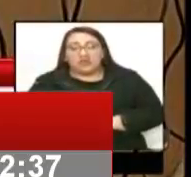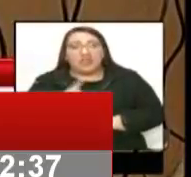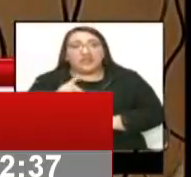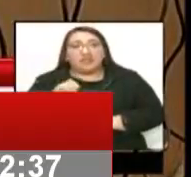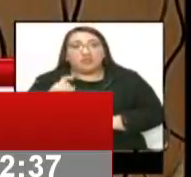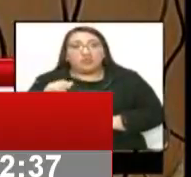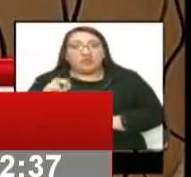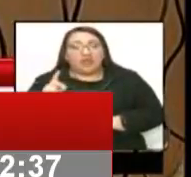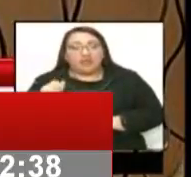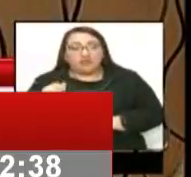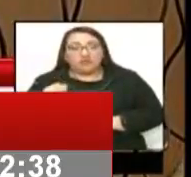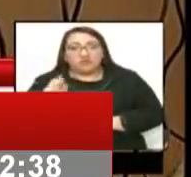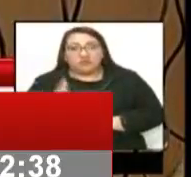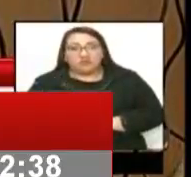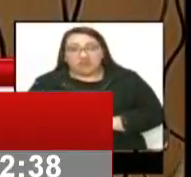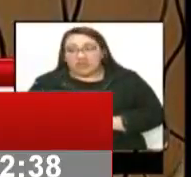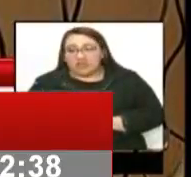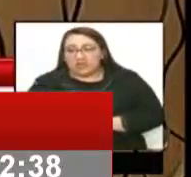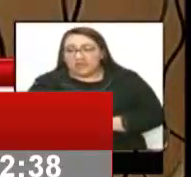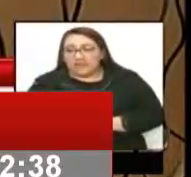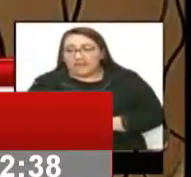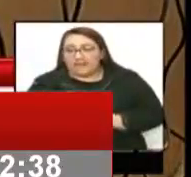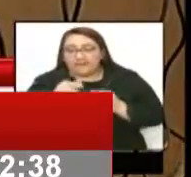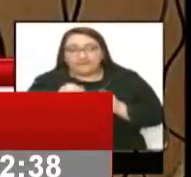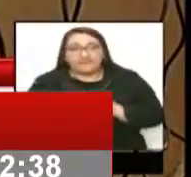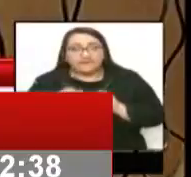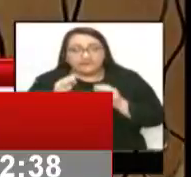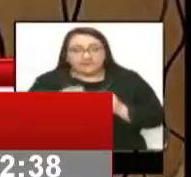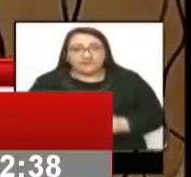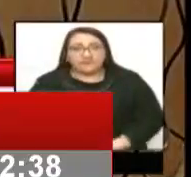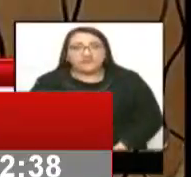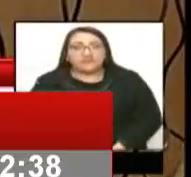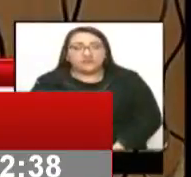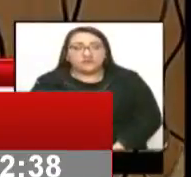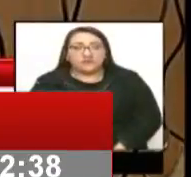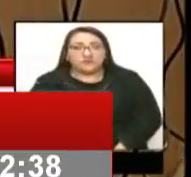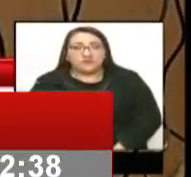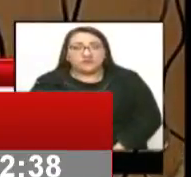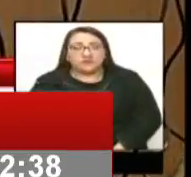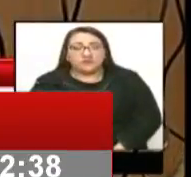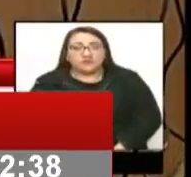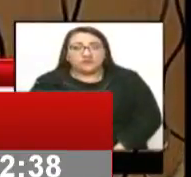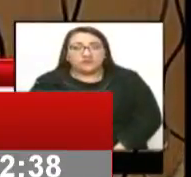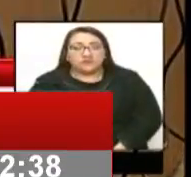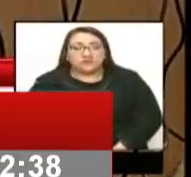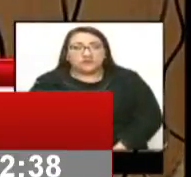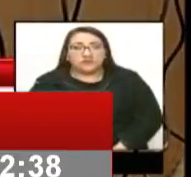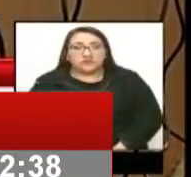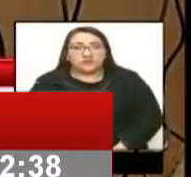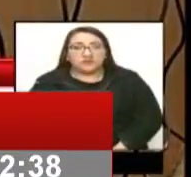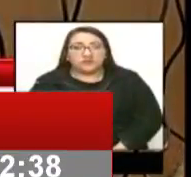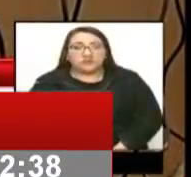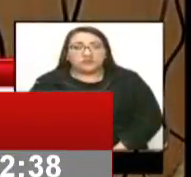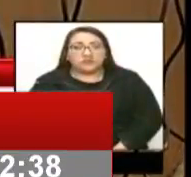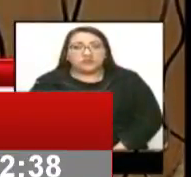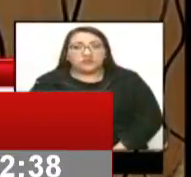no lo he entendido mal, ¿no es cierto? Era definir el número exacto en senadores y definir el desarrollo después en diputados. Son distintas alternativas